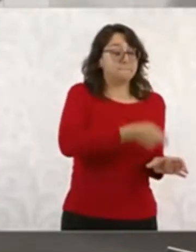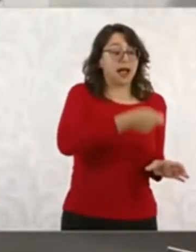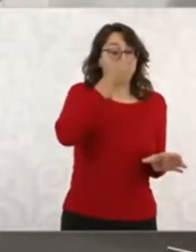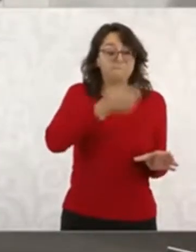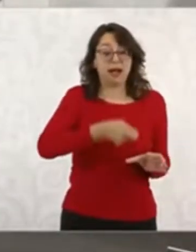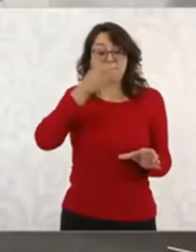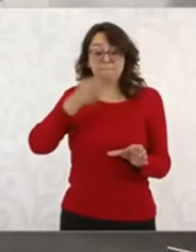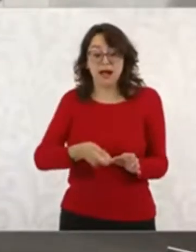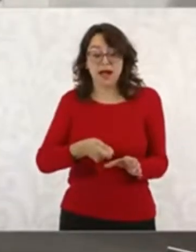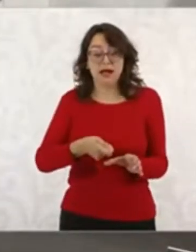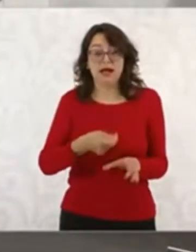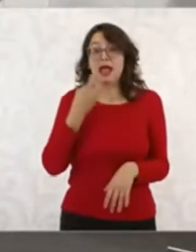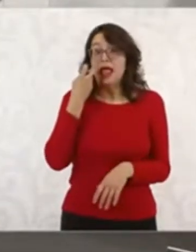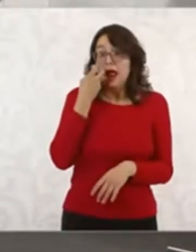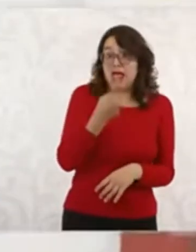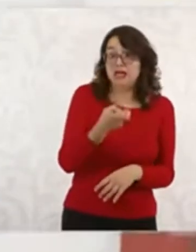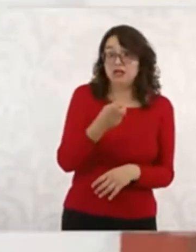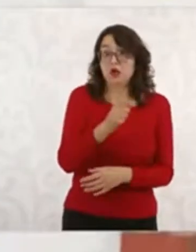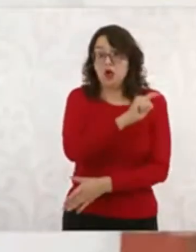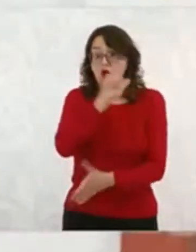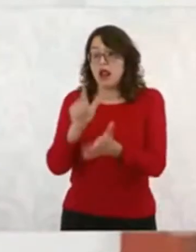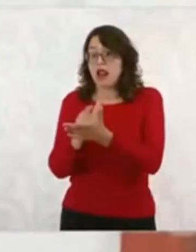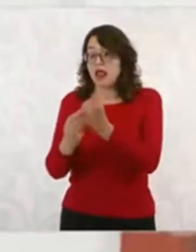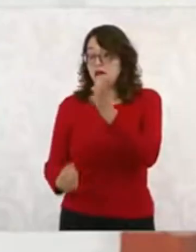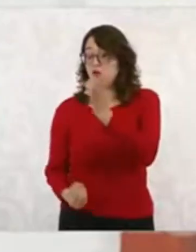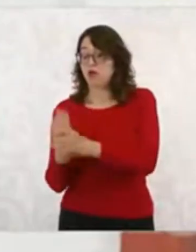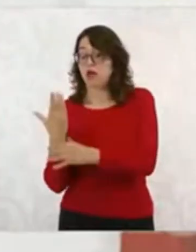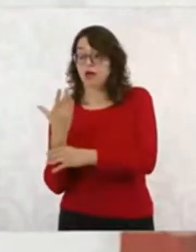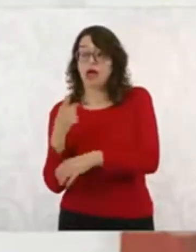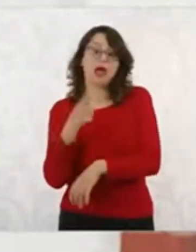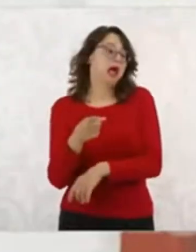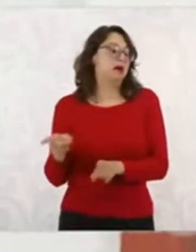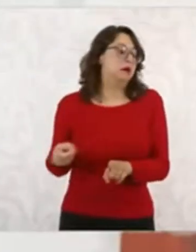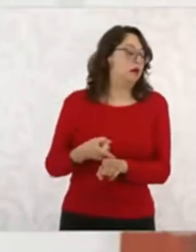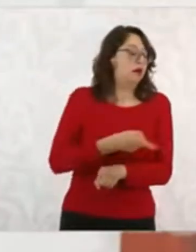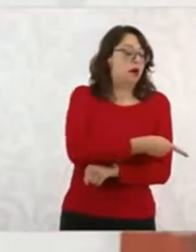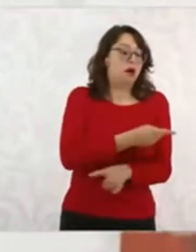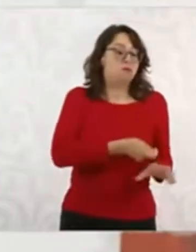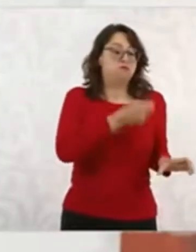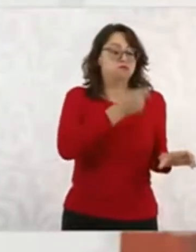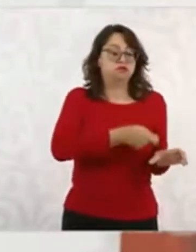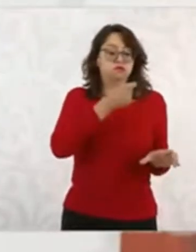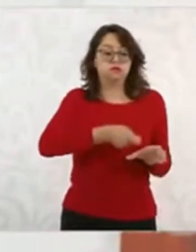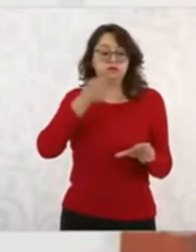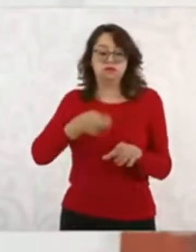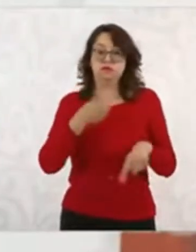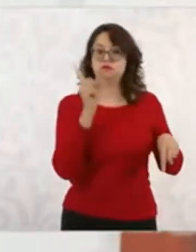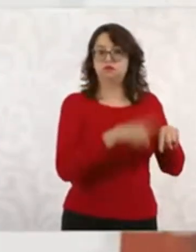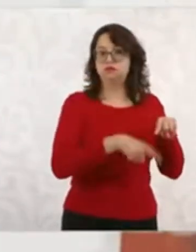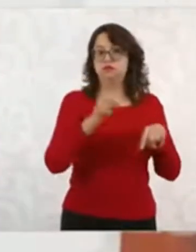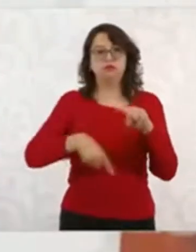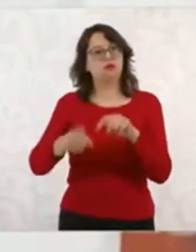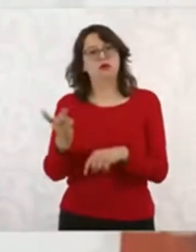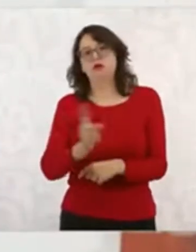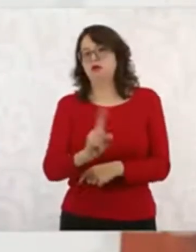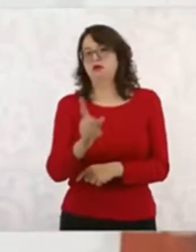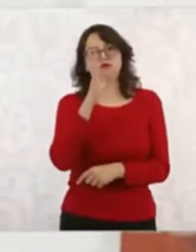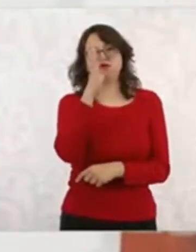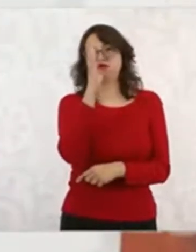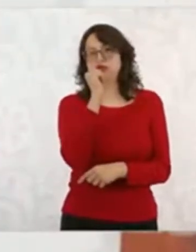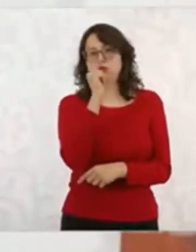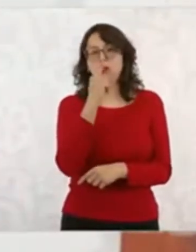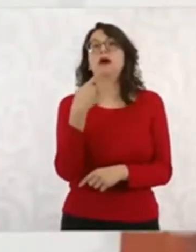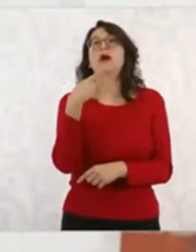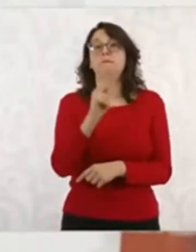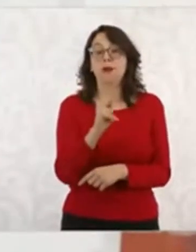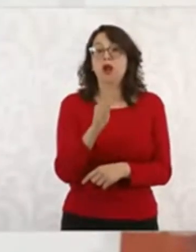que se puedan hacer las notificaciones electrónicas a todas las autoridades, para que los plazos que se prevén para hacer más breves